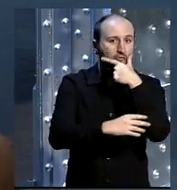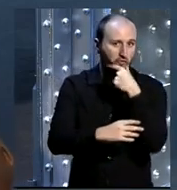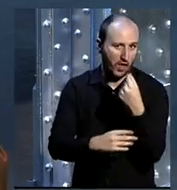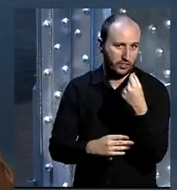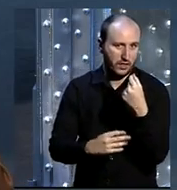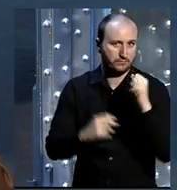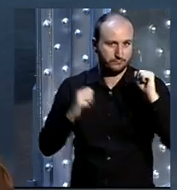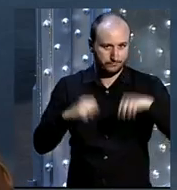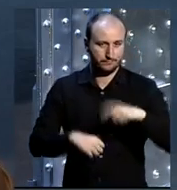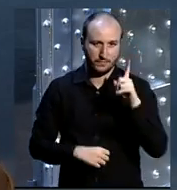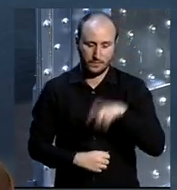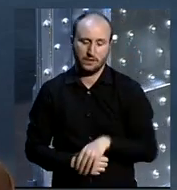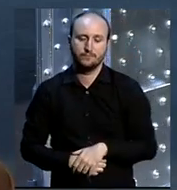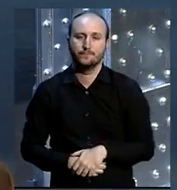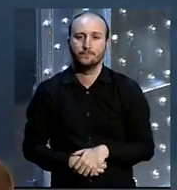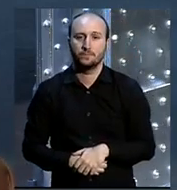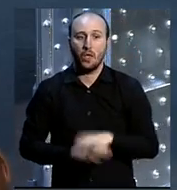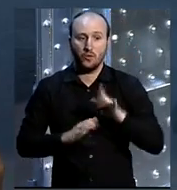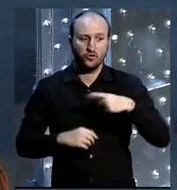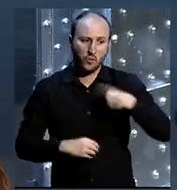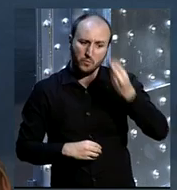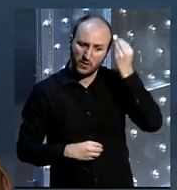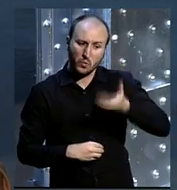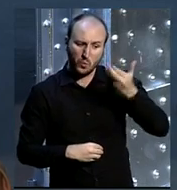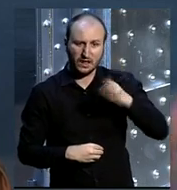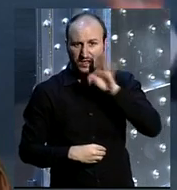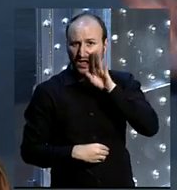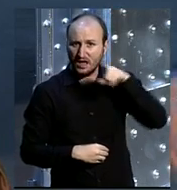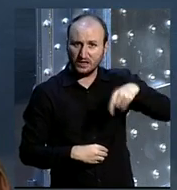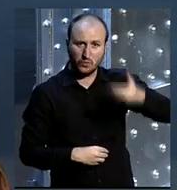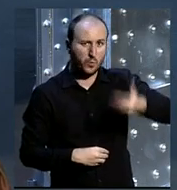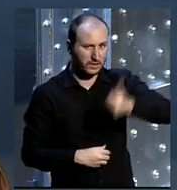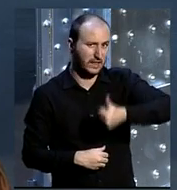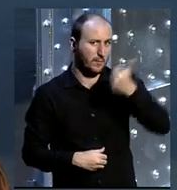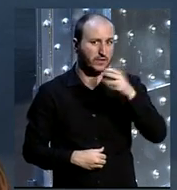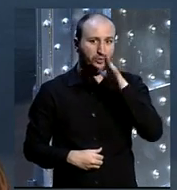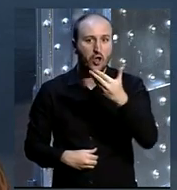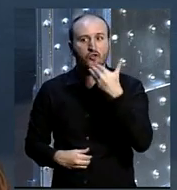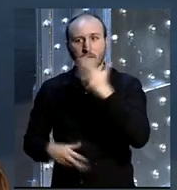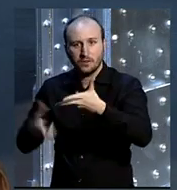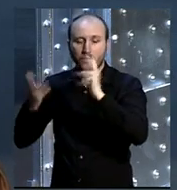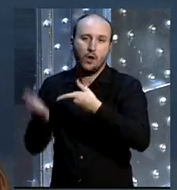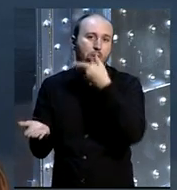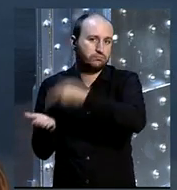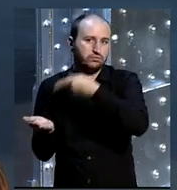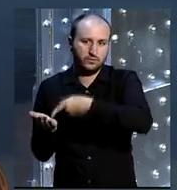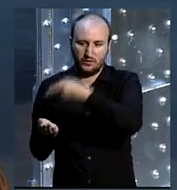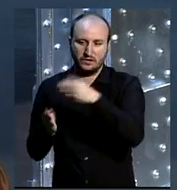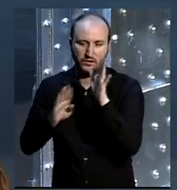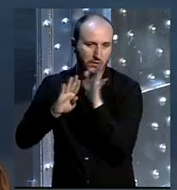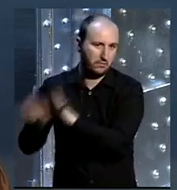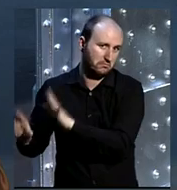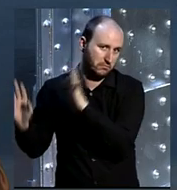de que haga el clic, ¿no? Creo que es más importante todavía eso que el consentimiento explícito una o varias veces.